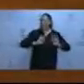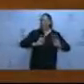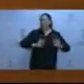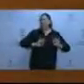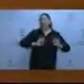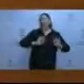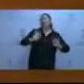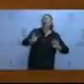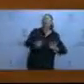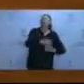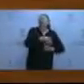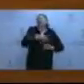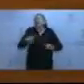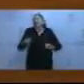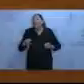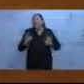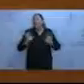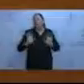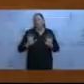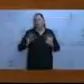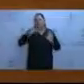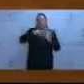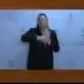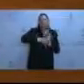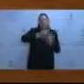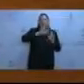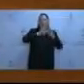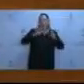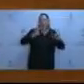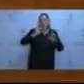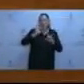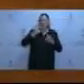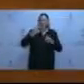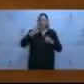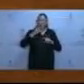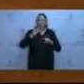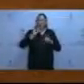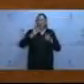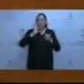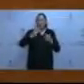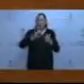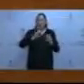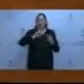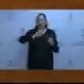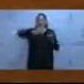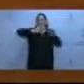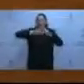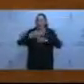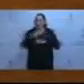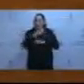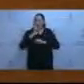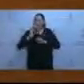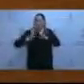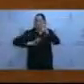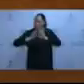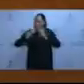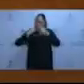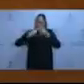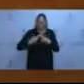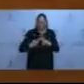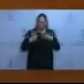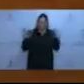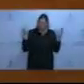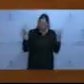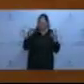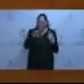es que convertamos a SOGEPSA en 100% en una sociedad pública. Querría saber si esto lo tiene usted